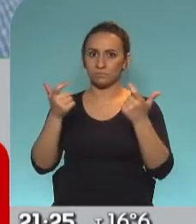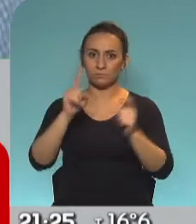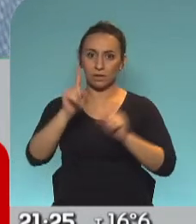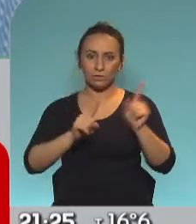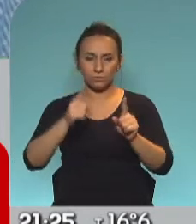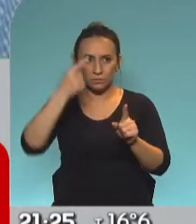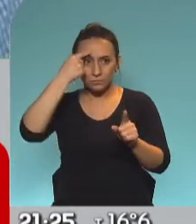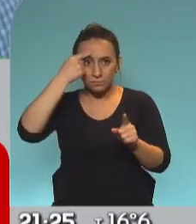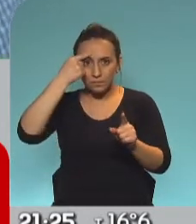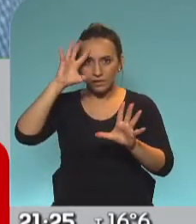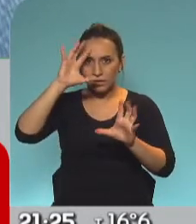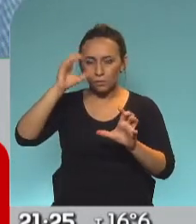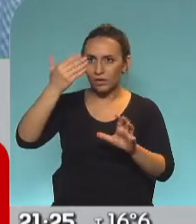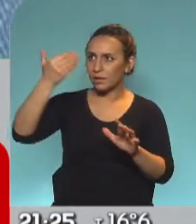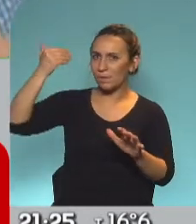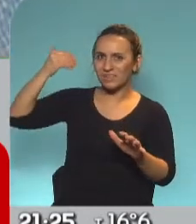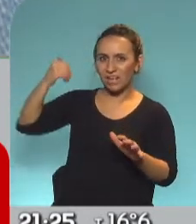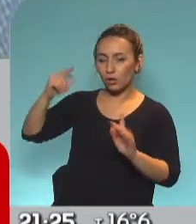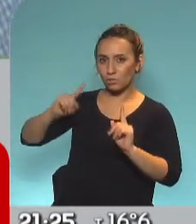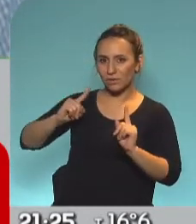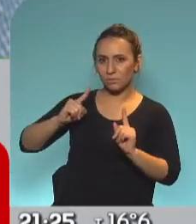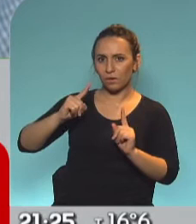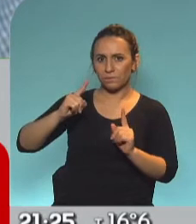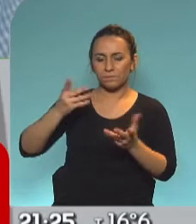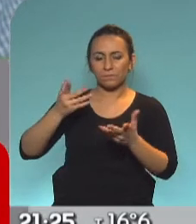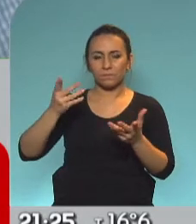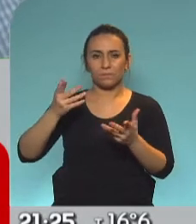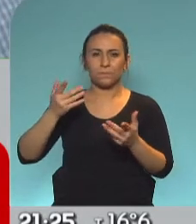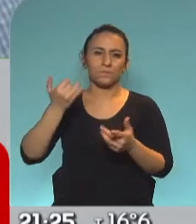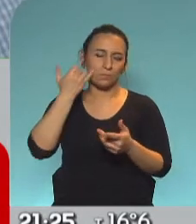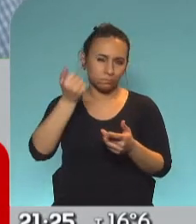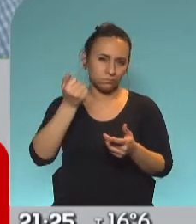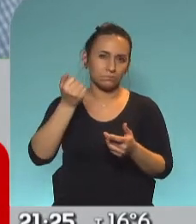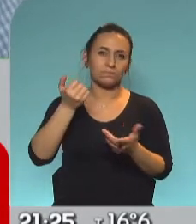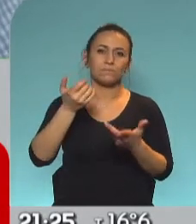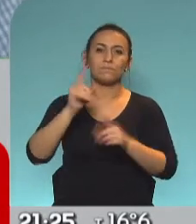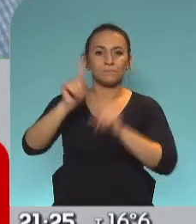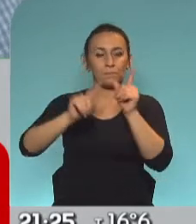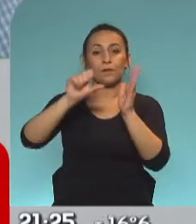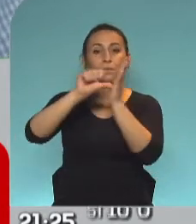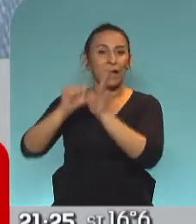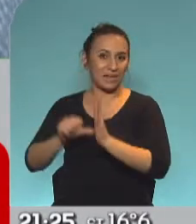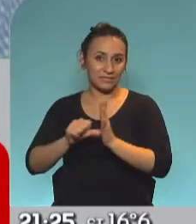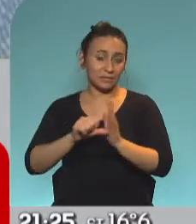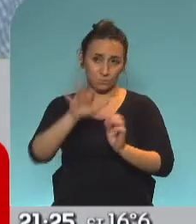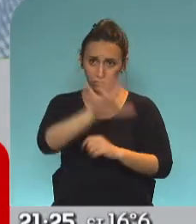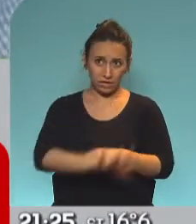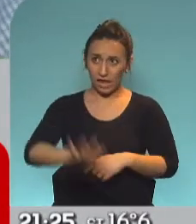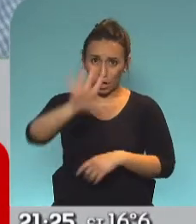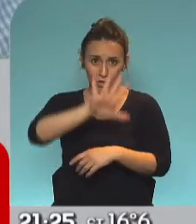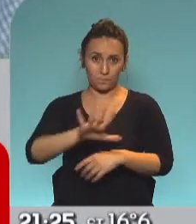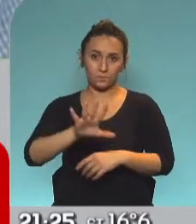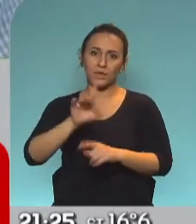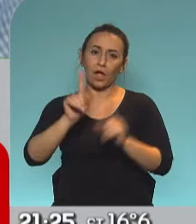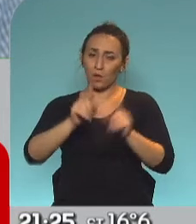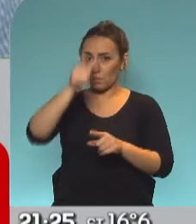del pasado y que le hagan acordar a las imágenes incluso que hemos visto en algunos países de la región donde los golpes blandos fueron llevados adelante